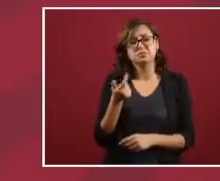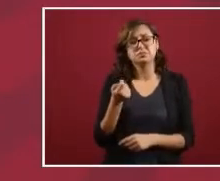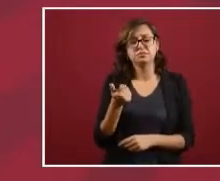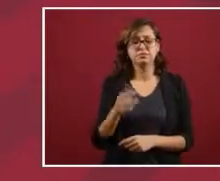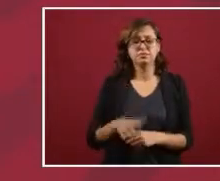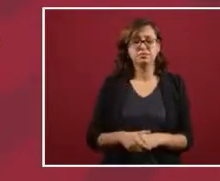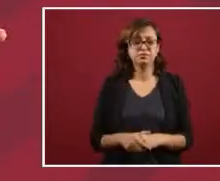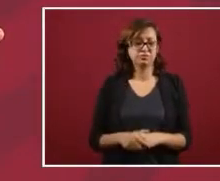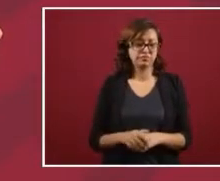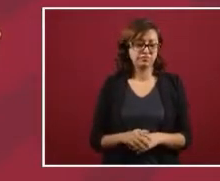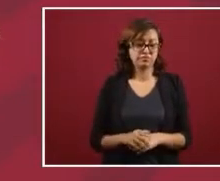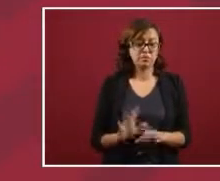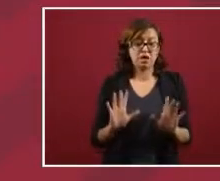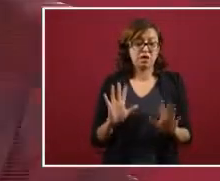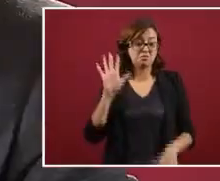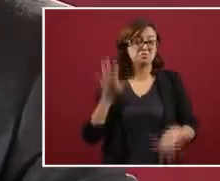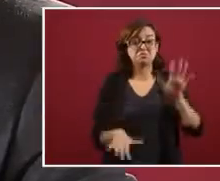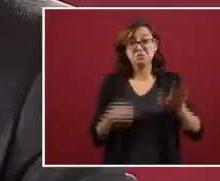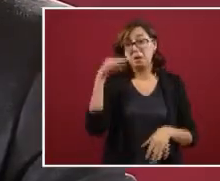a lo mejor nada,